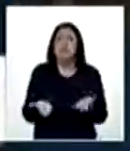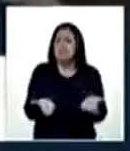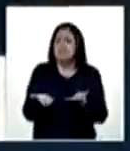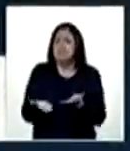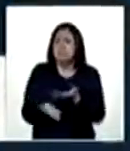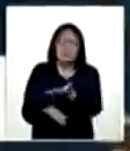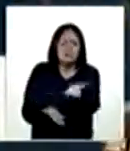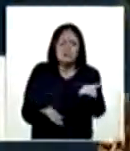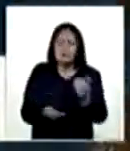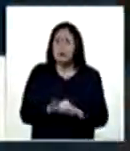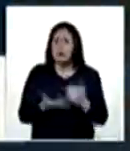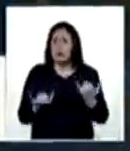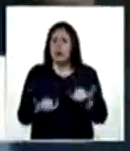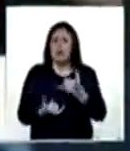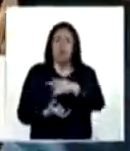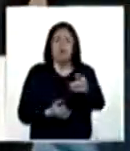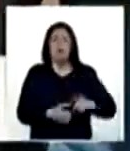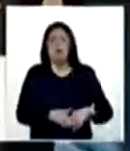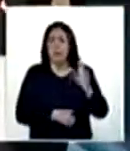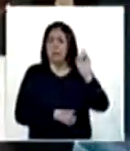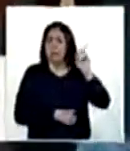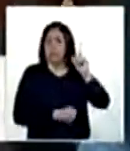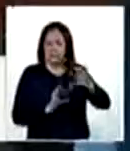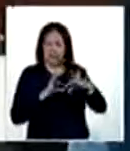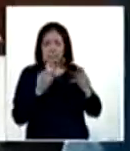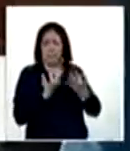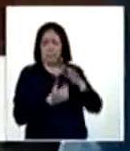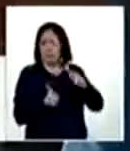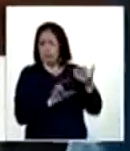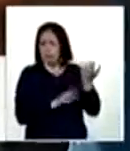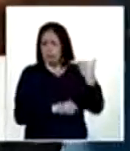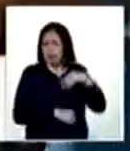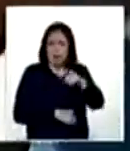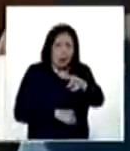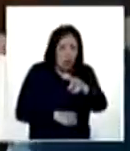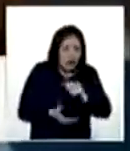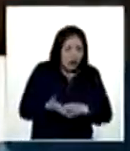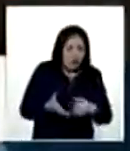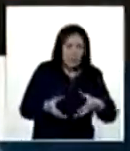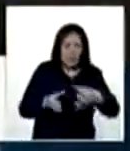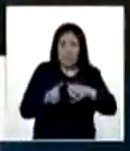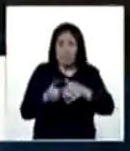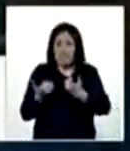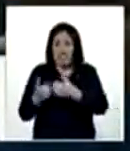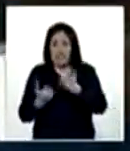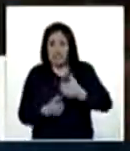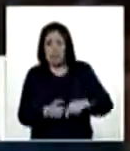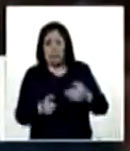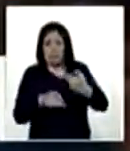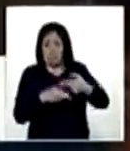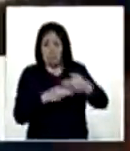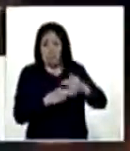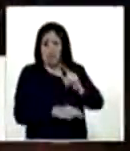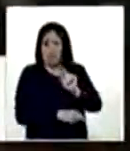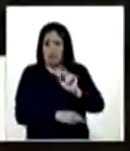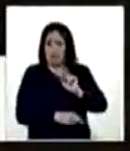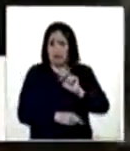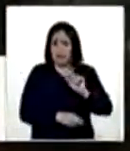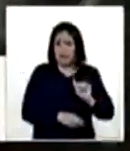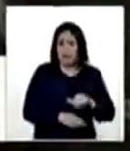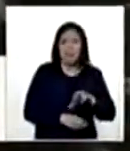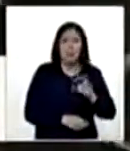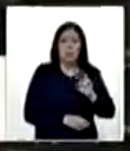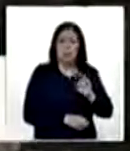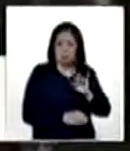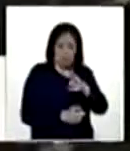ver acá, en este caso, al patriarca de la familia? Están las tantaguaguas, ¿se puede agarrar, no? La tantaguagua, ahí está. Mira, por ejemplo, acá tenemos la tantaguagua.